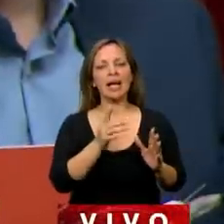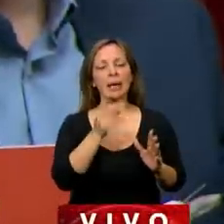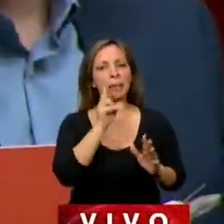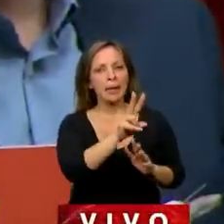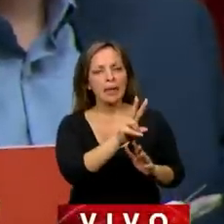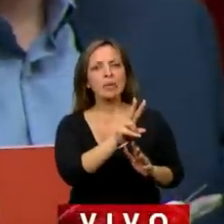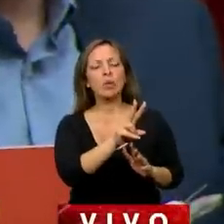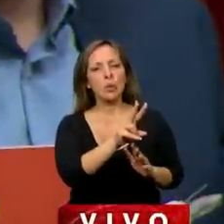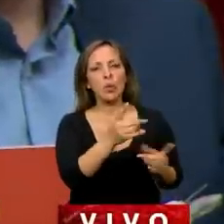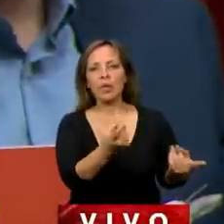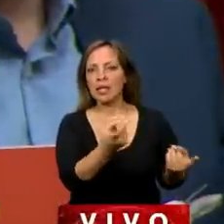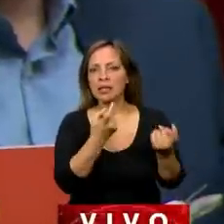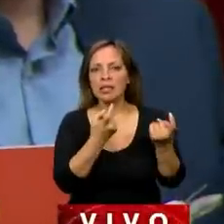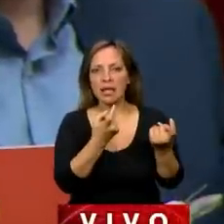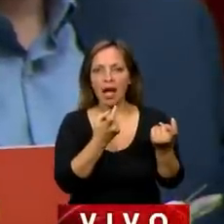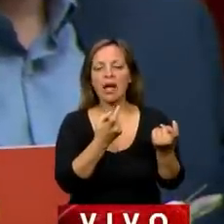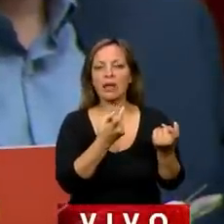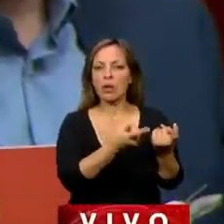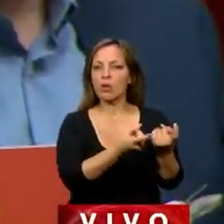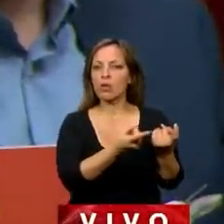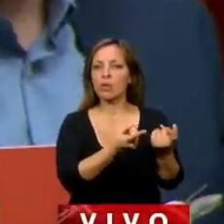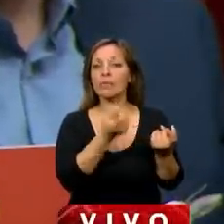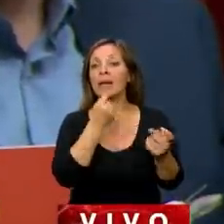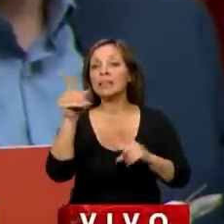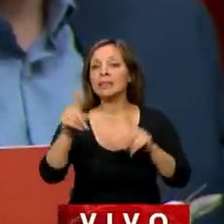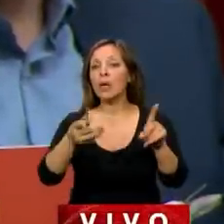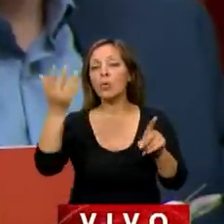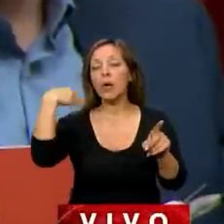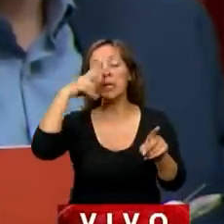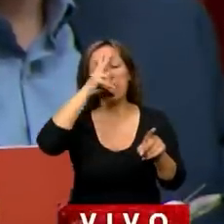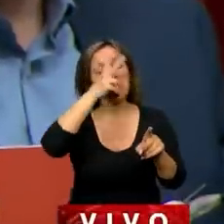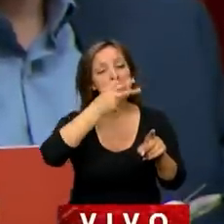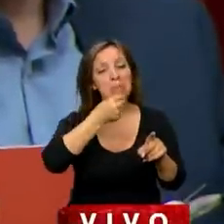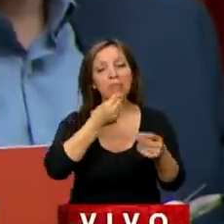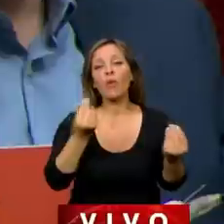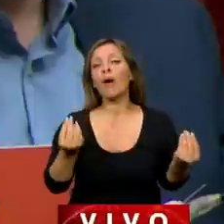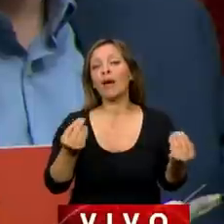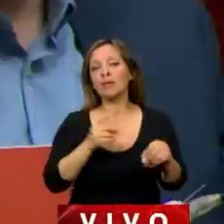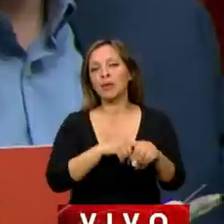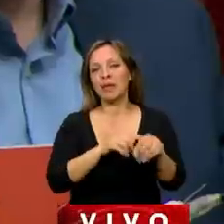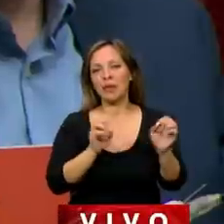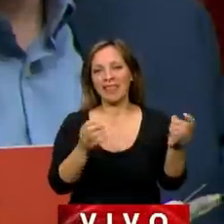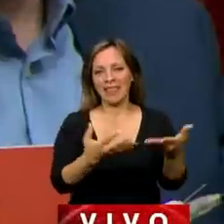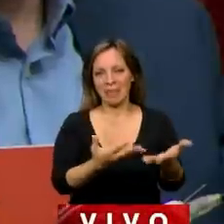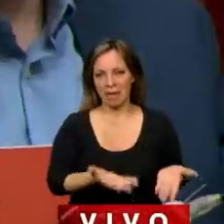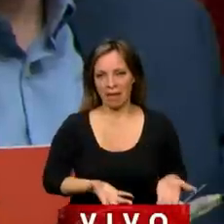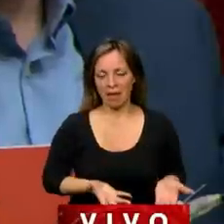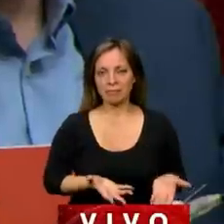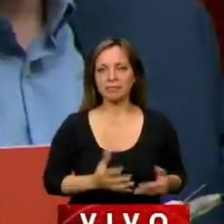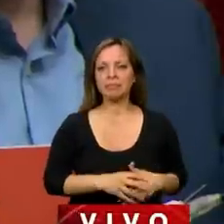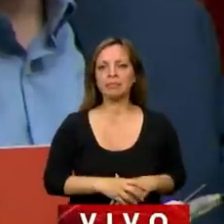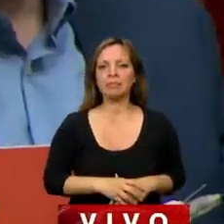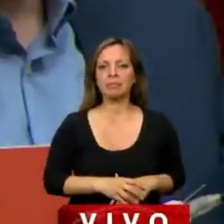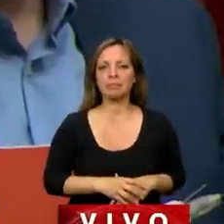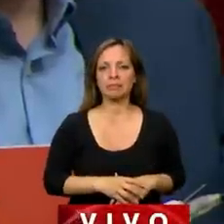reforzada esta importancia, por si alguno no la tenía en cuenta, durante la pandemia. Se ha visto